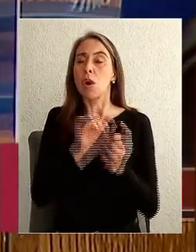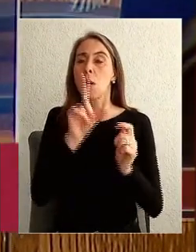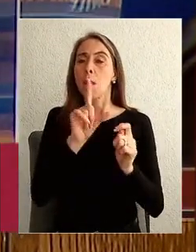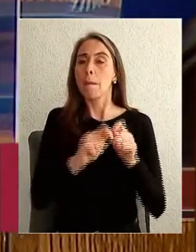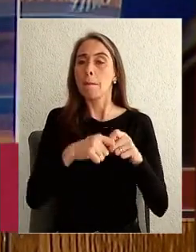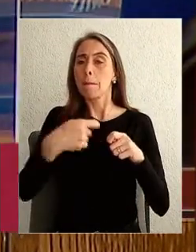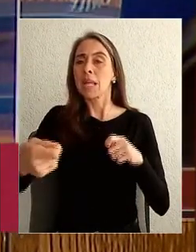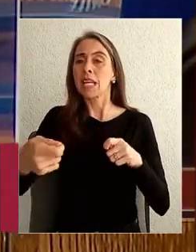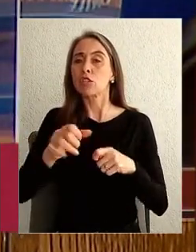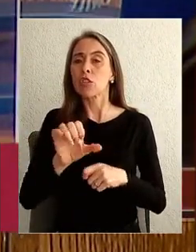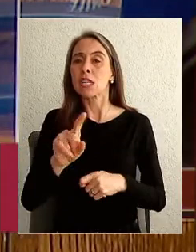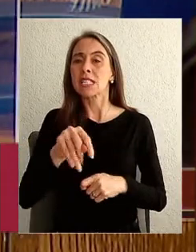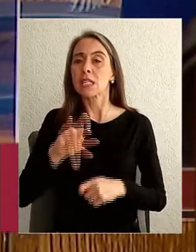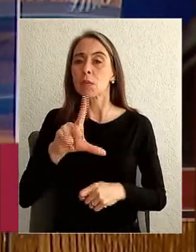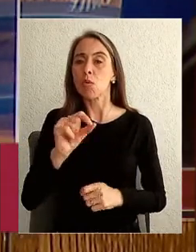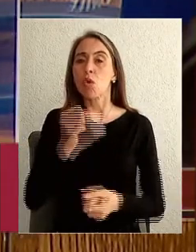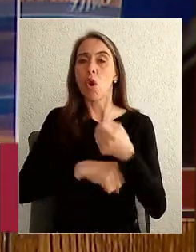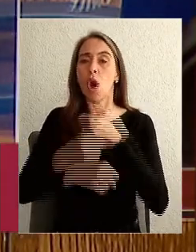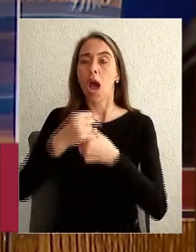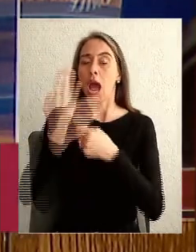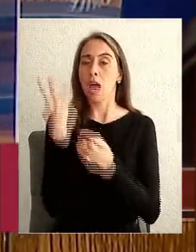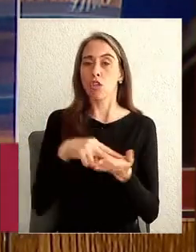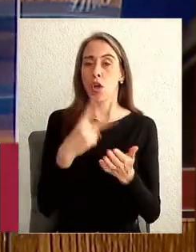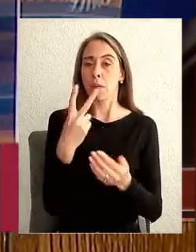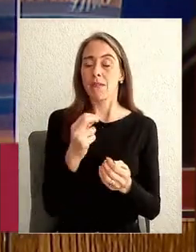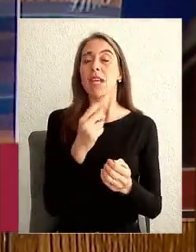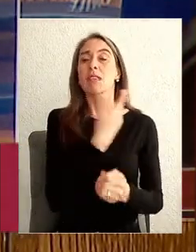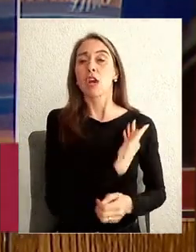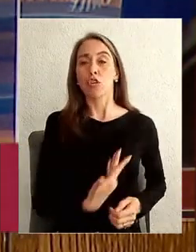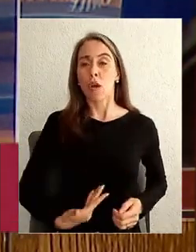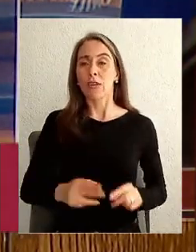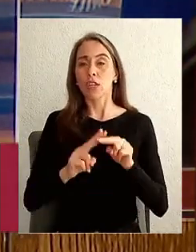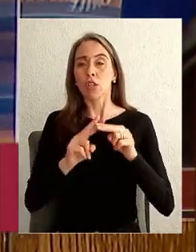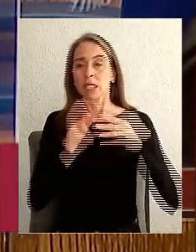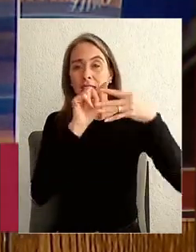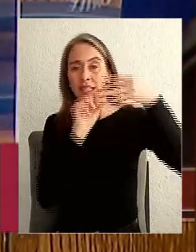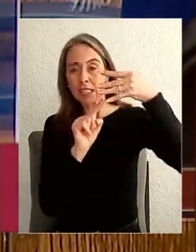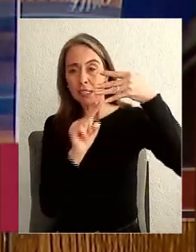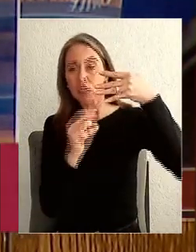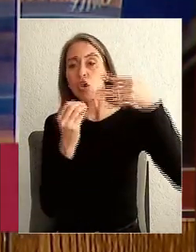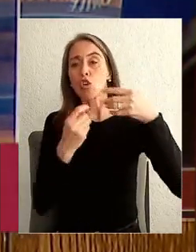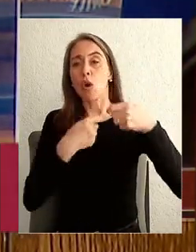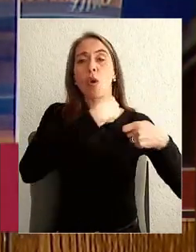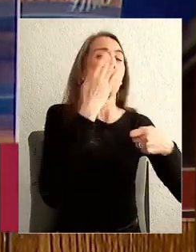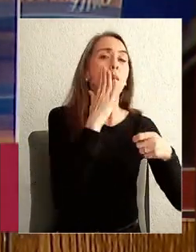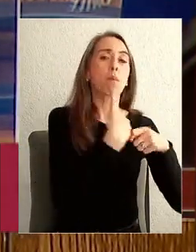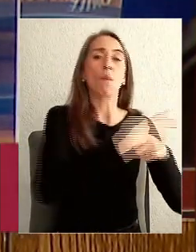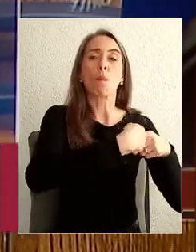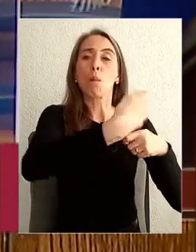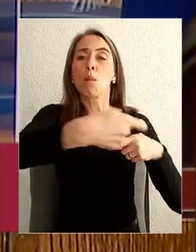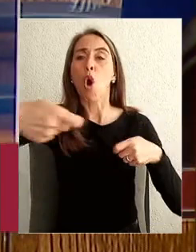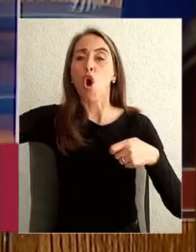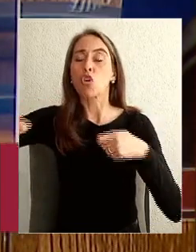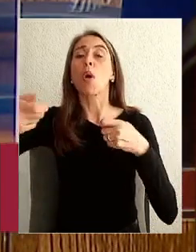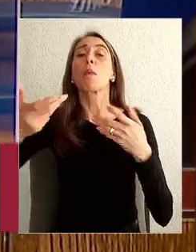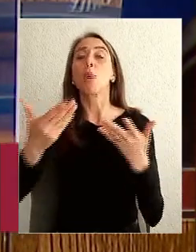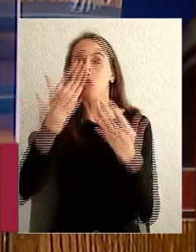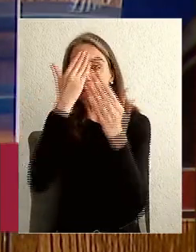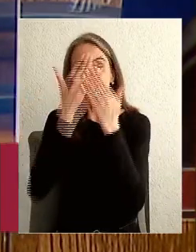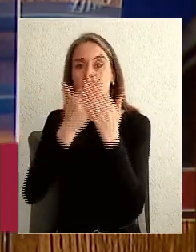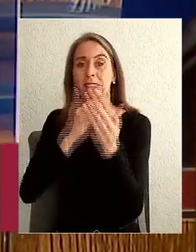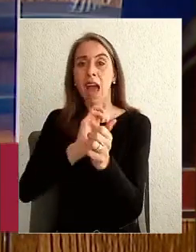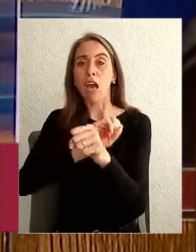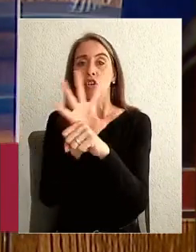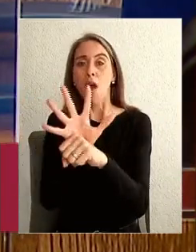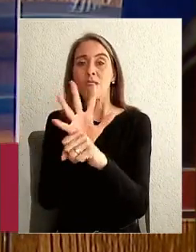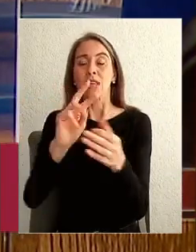año 2020 el conjunto de medidas implementadas para hacer frente a la crisis económica y sanitaria provocada por la pandemia totalizó un poco